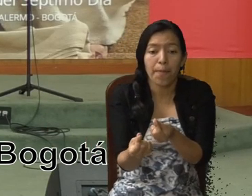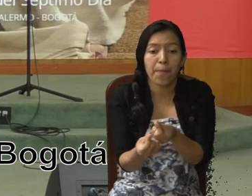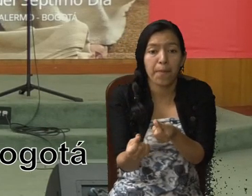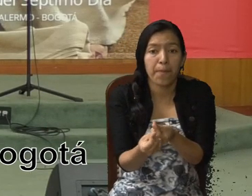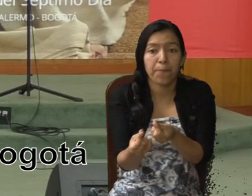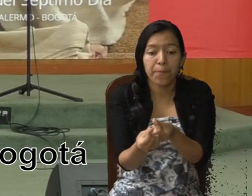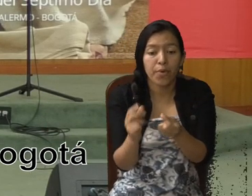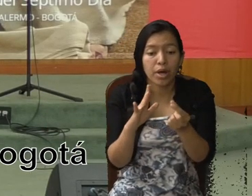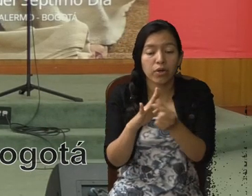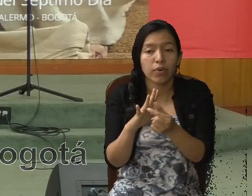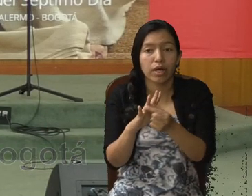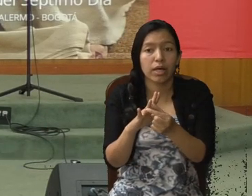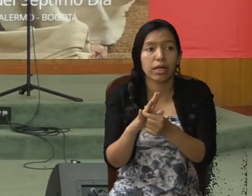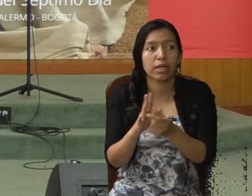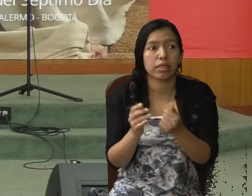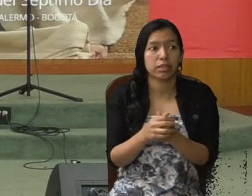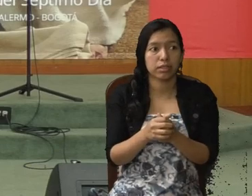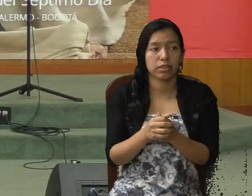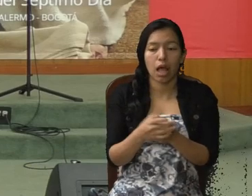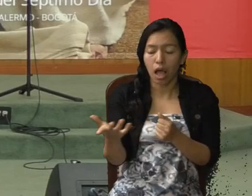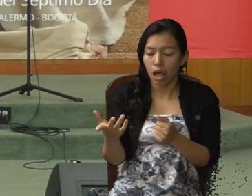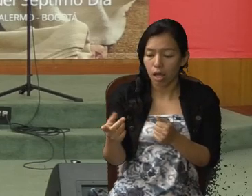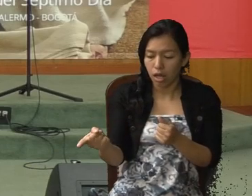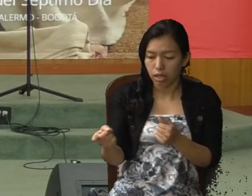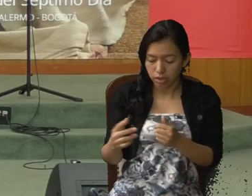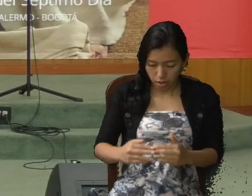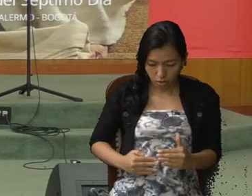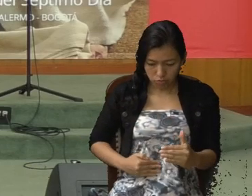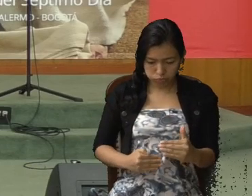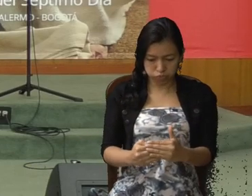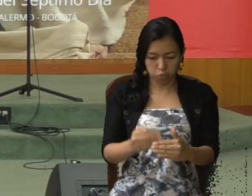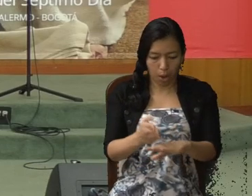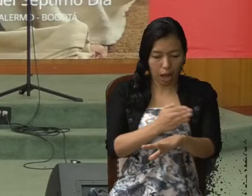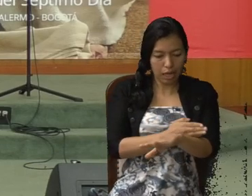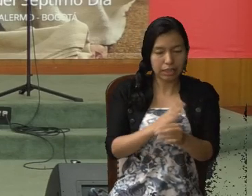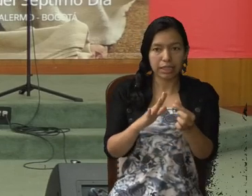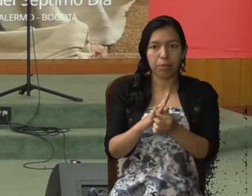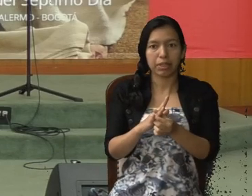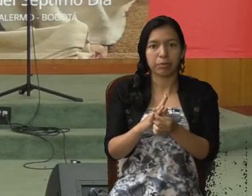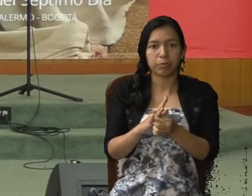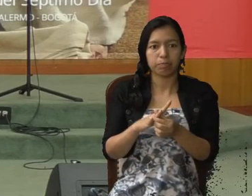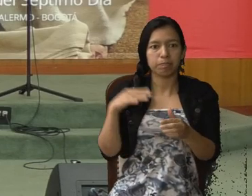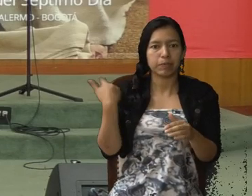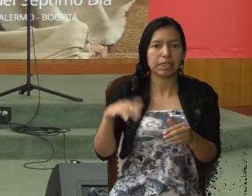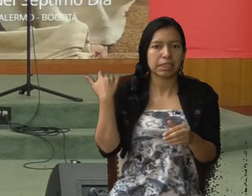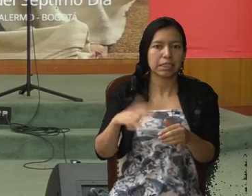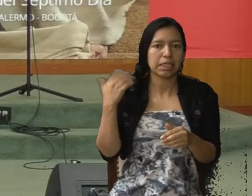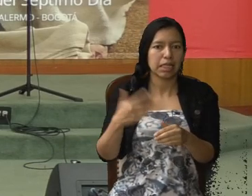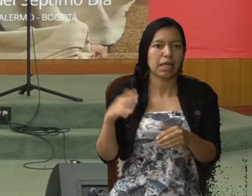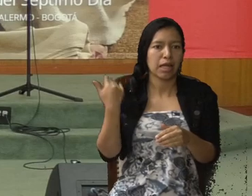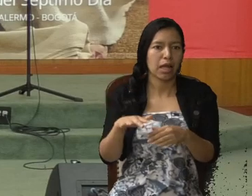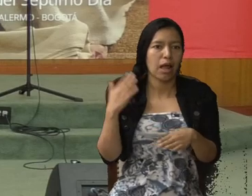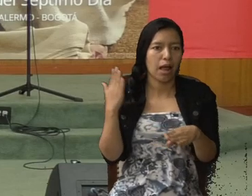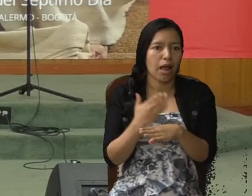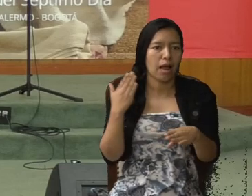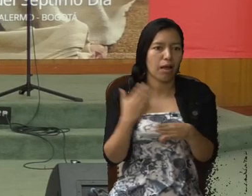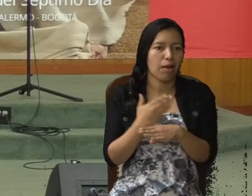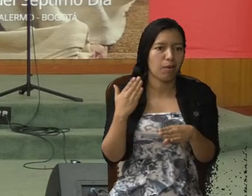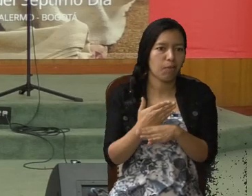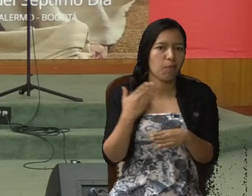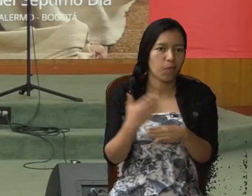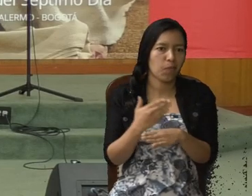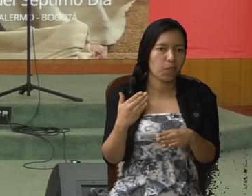a... ¿Y qué iba a pasar si aparecía embarazada y no se había casado? ¿Qué era lo más posible que iba a pasar con